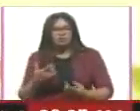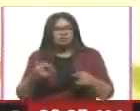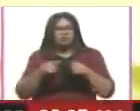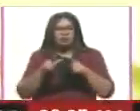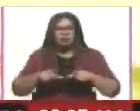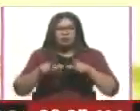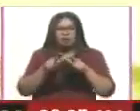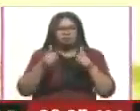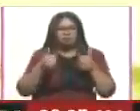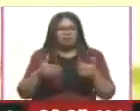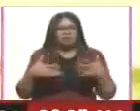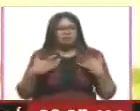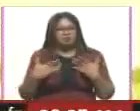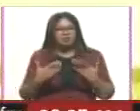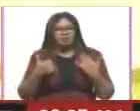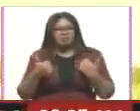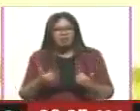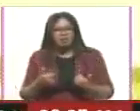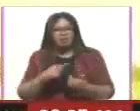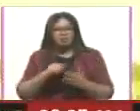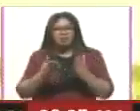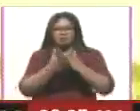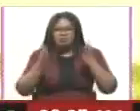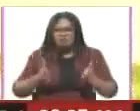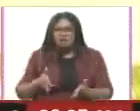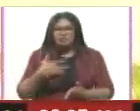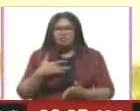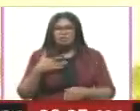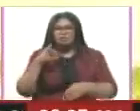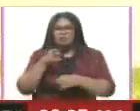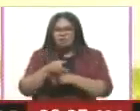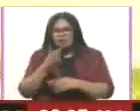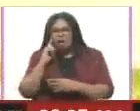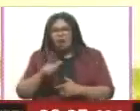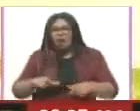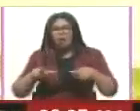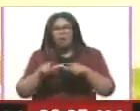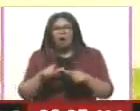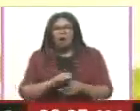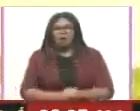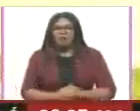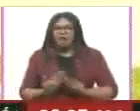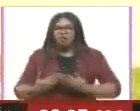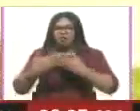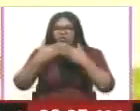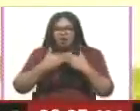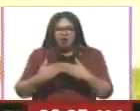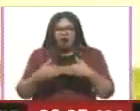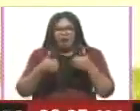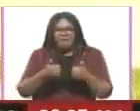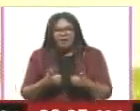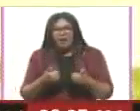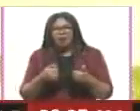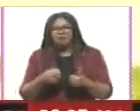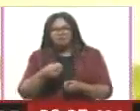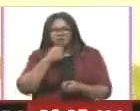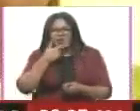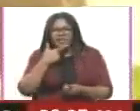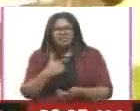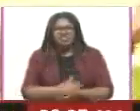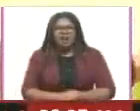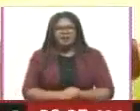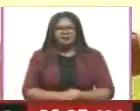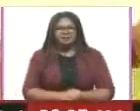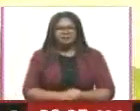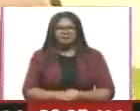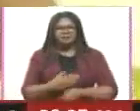dignos, disfrutarlos, que nuestros estudiantes sientan que pueden venir a una casa a estudiar acompañar a una casa magna como esta a estudiar